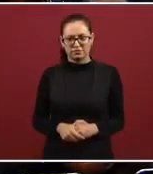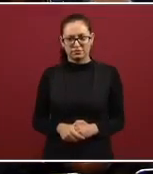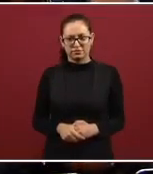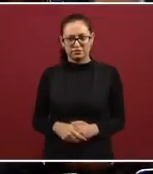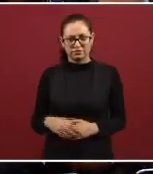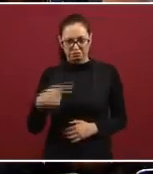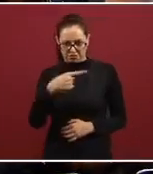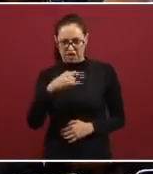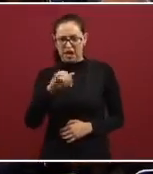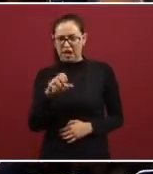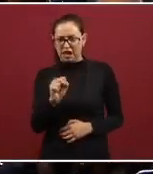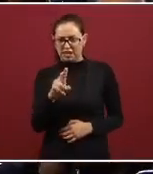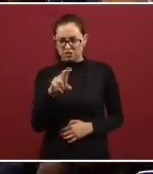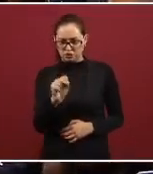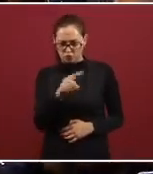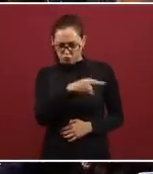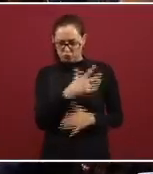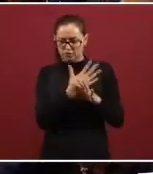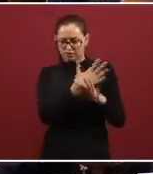Jesús les dice.